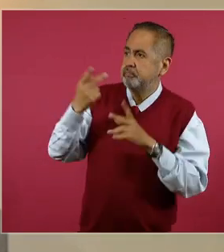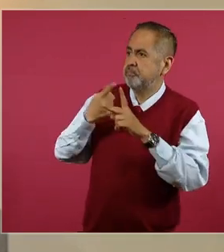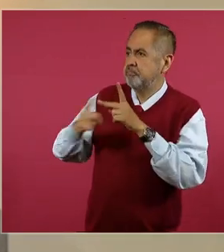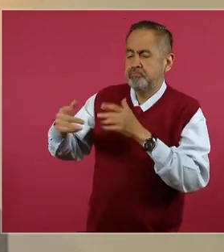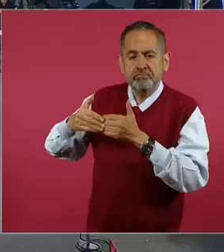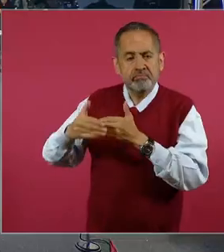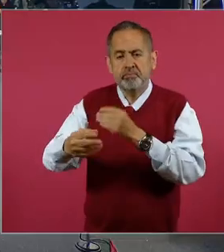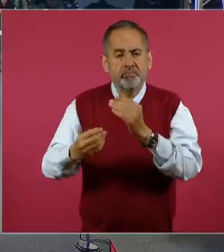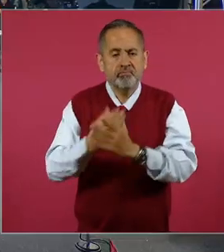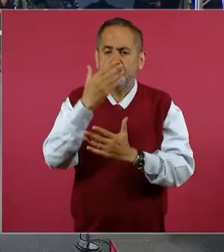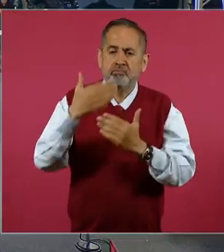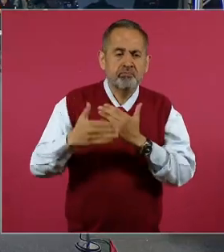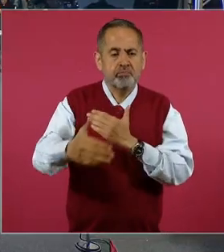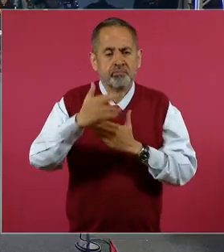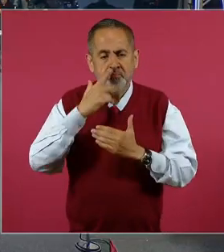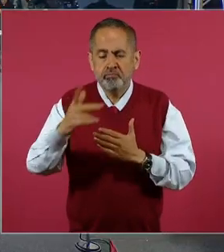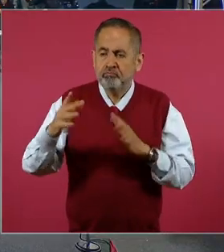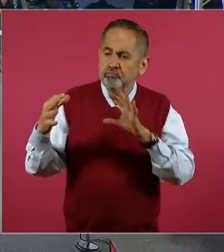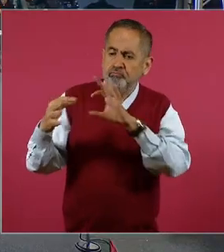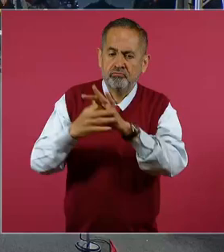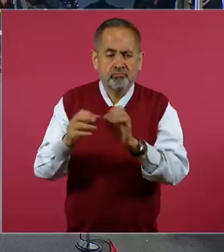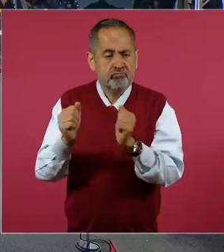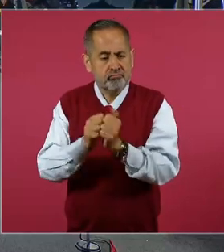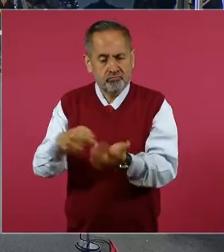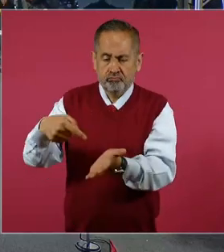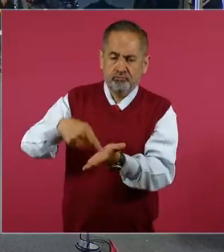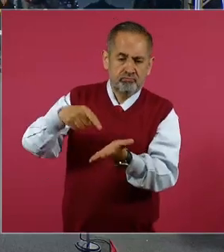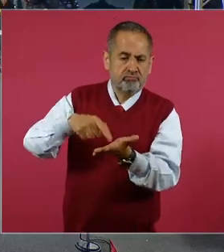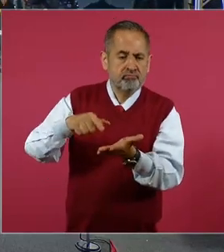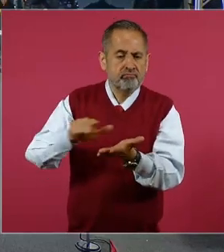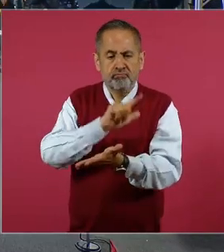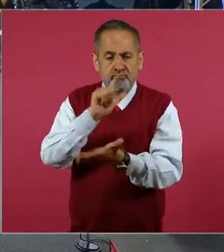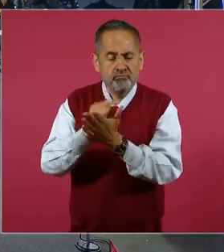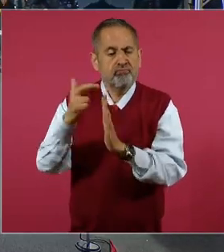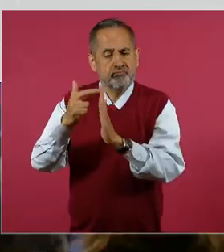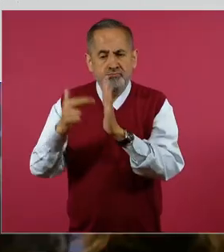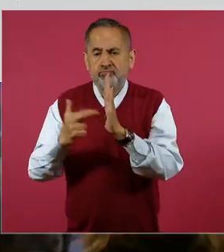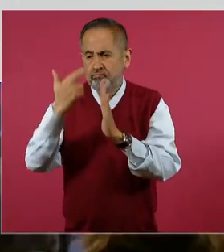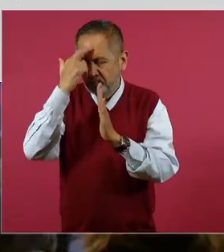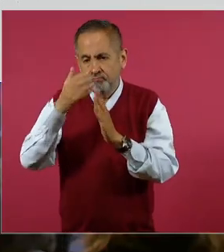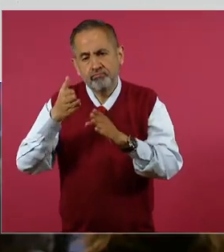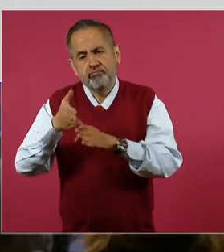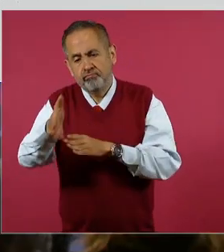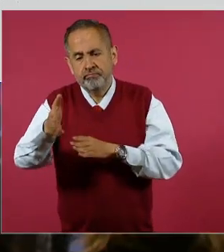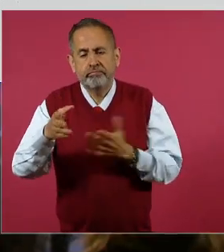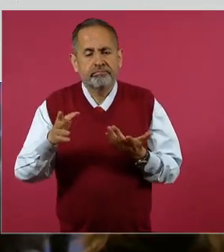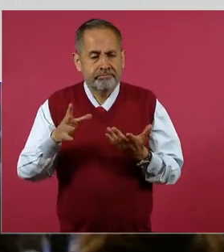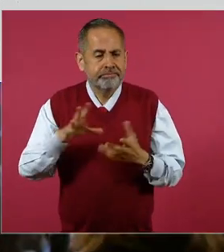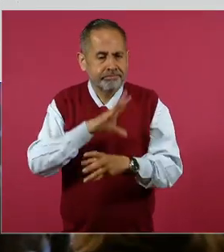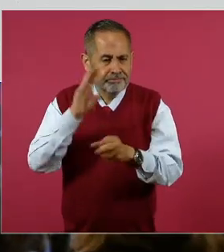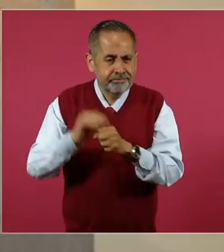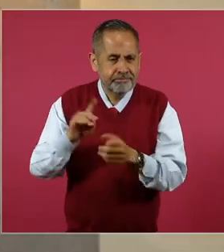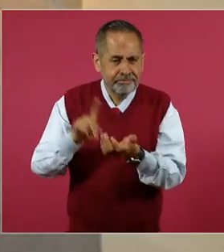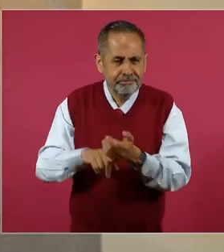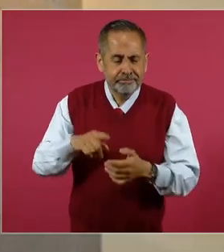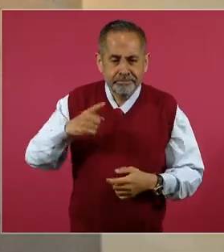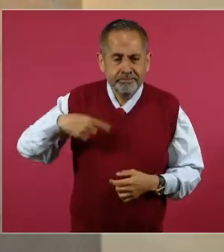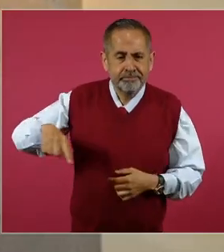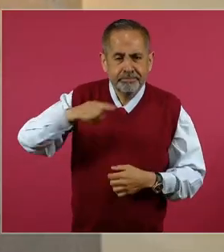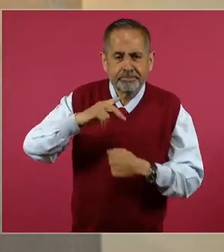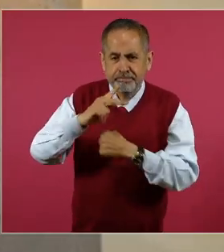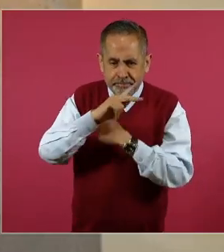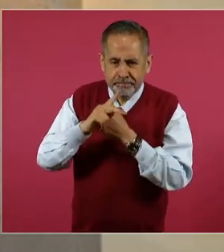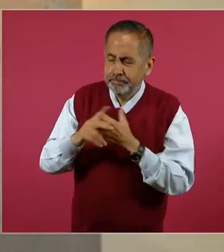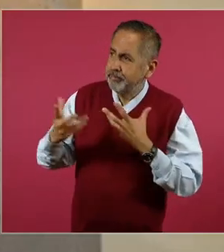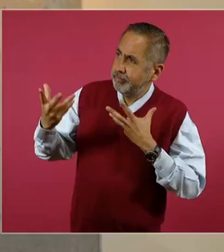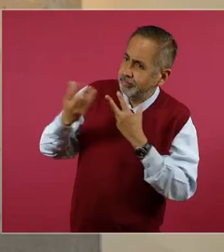etapa plenamente apegada a los principios que orientan en la actualidad a nuestros